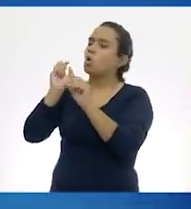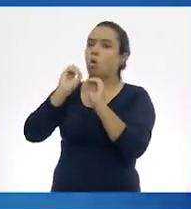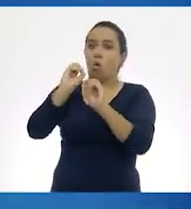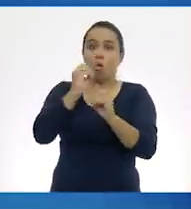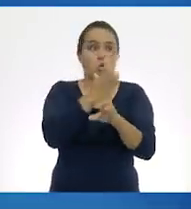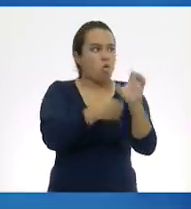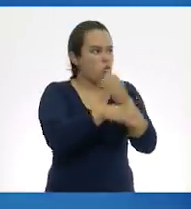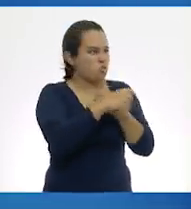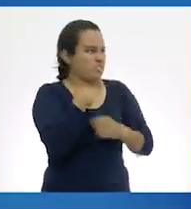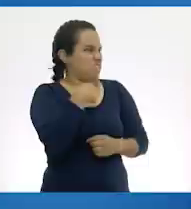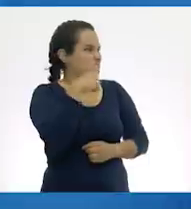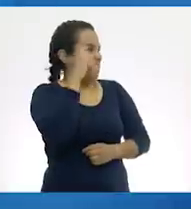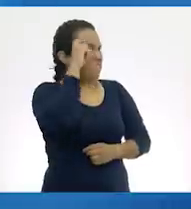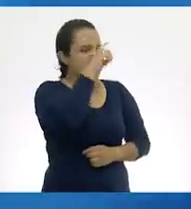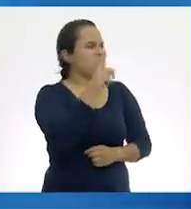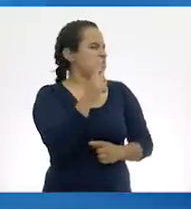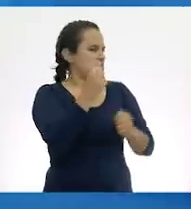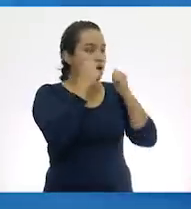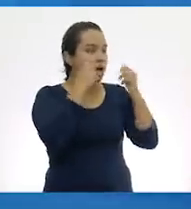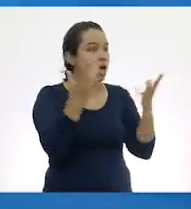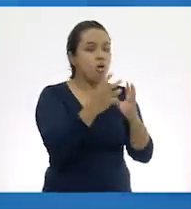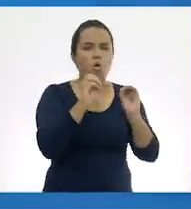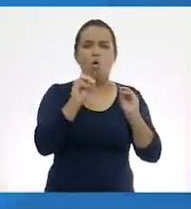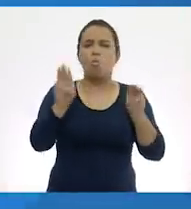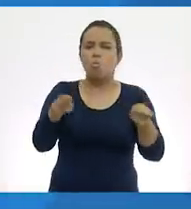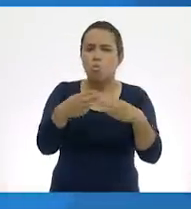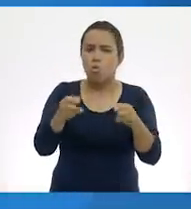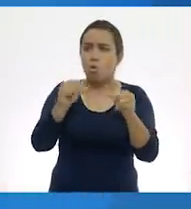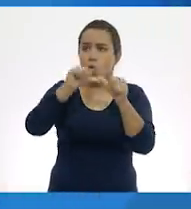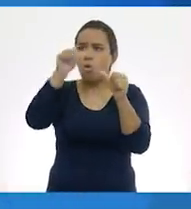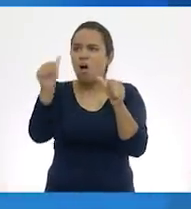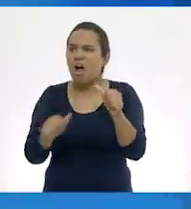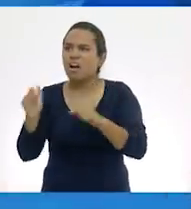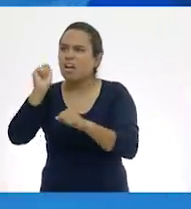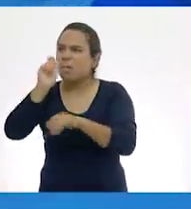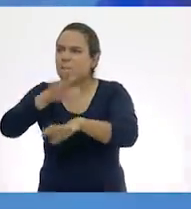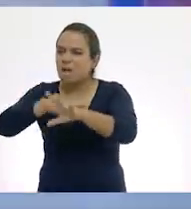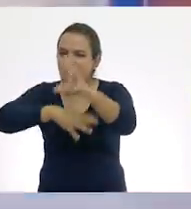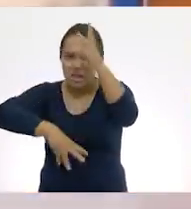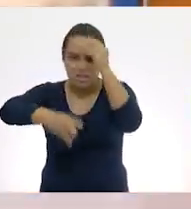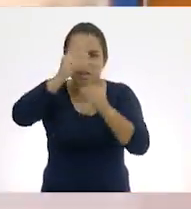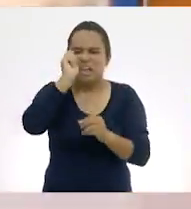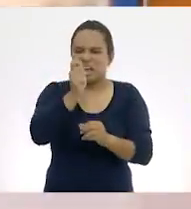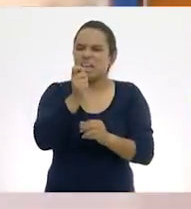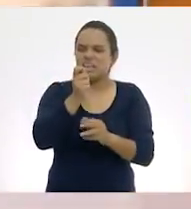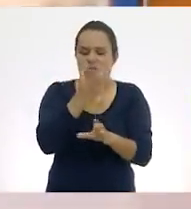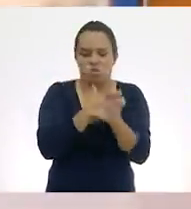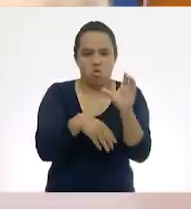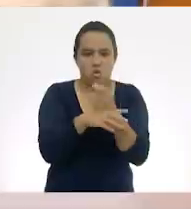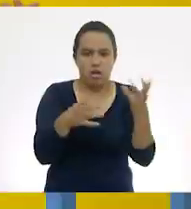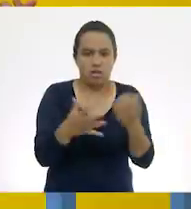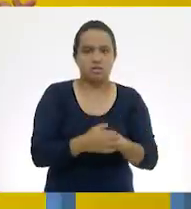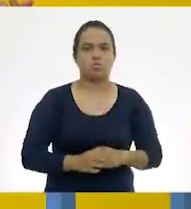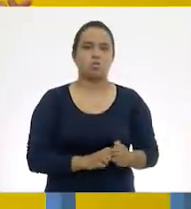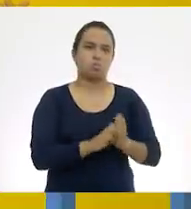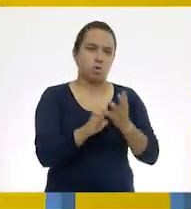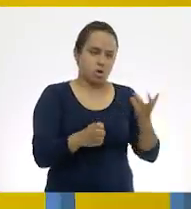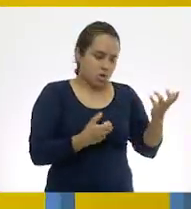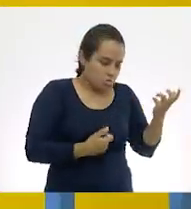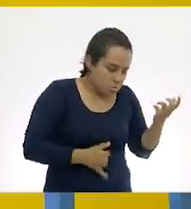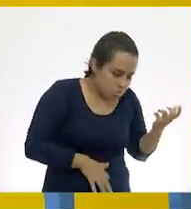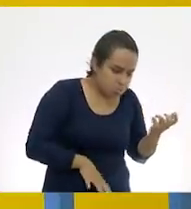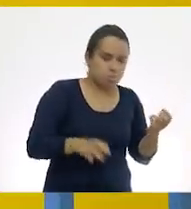retos, escuchando música o acercándonos al arte, es decir, haciendo cosas. Tocar un